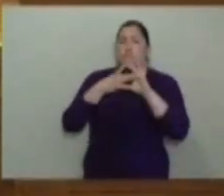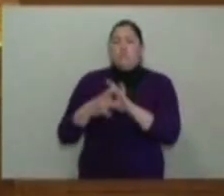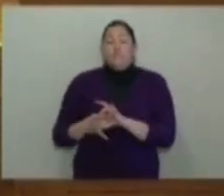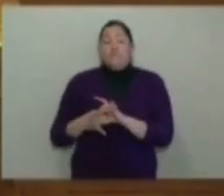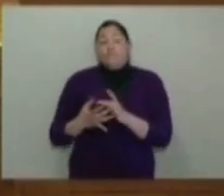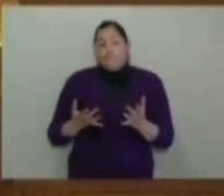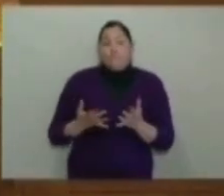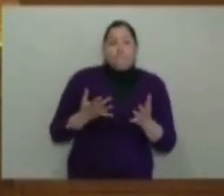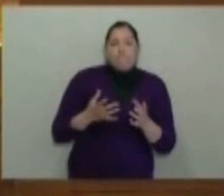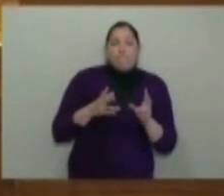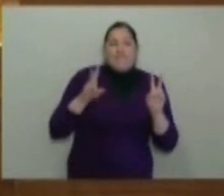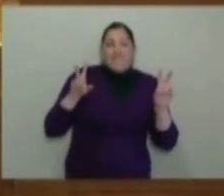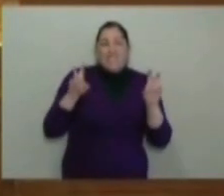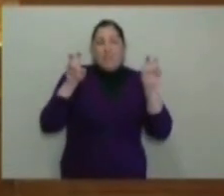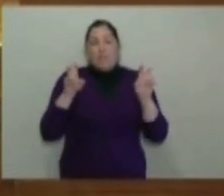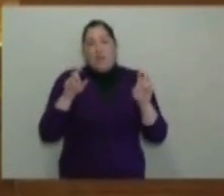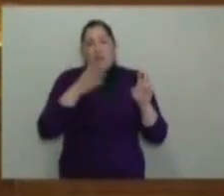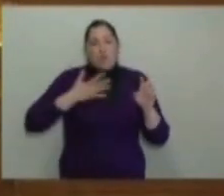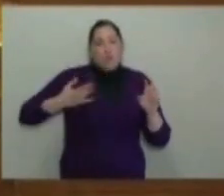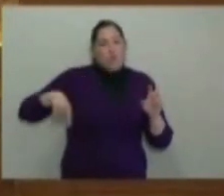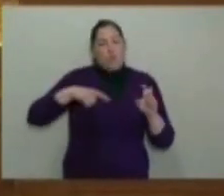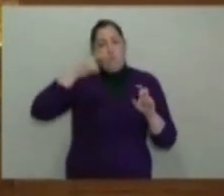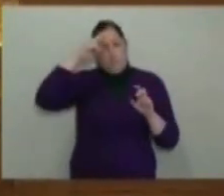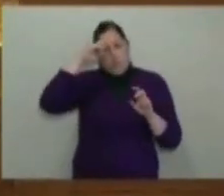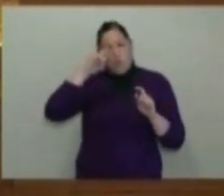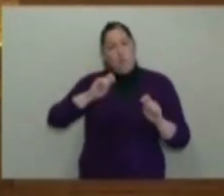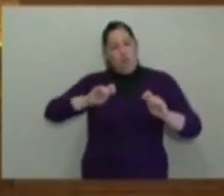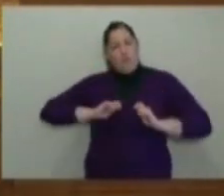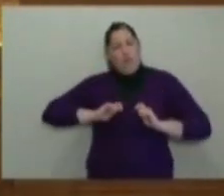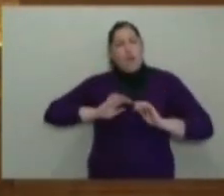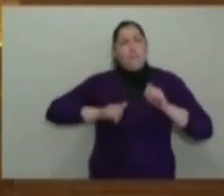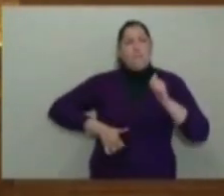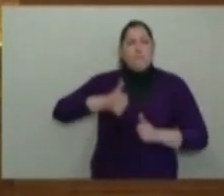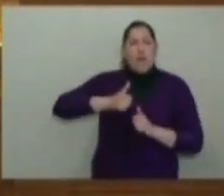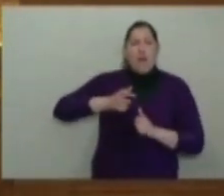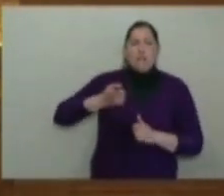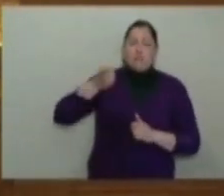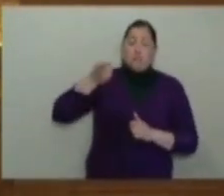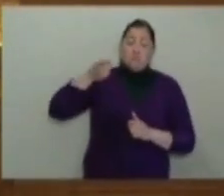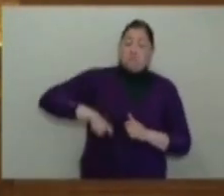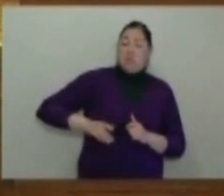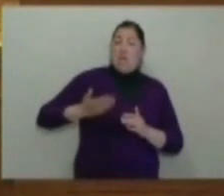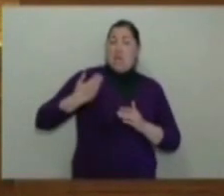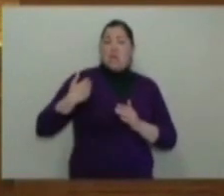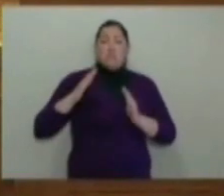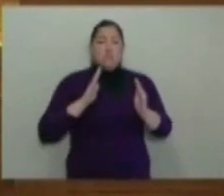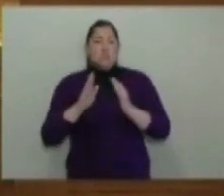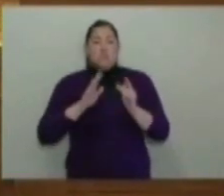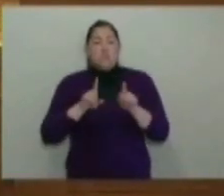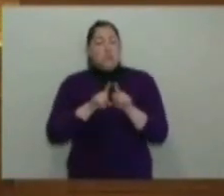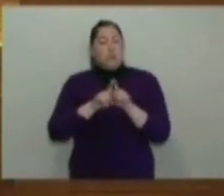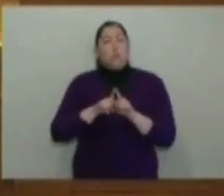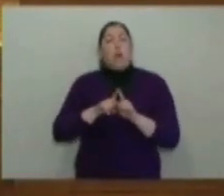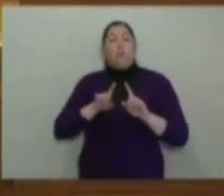aquel en una cuestión que a nosotros nos preocupaba y que a lo largo de en fin del último mes ha sido polémica que era el